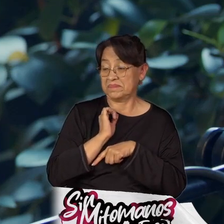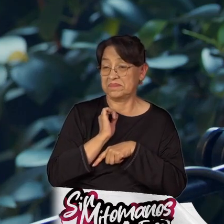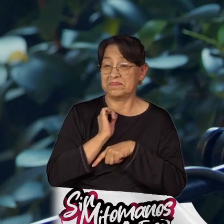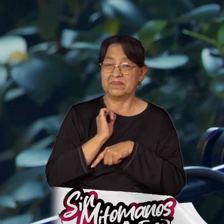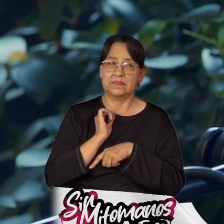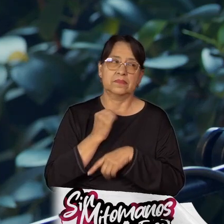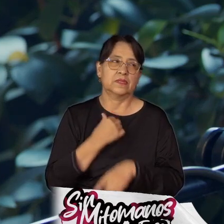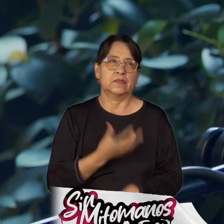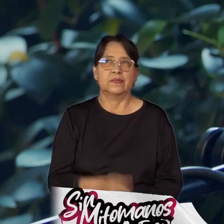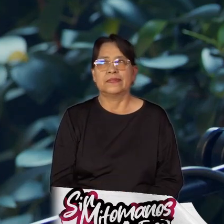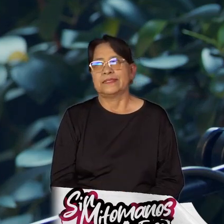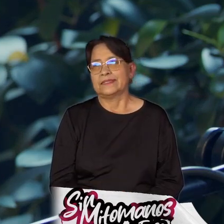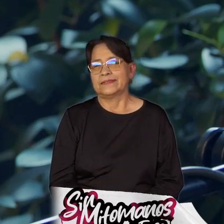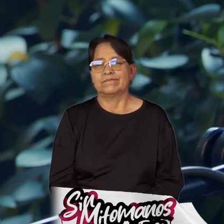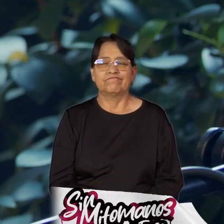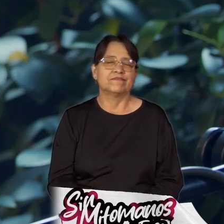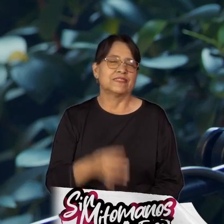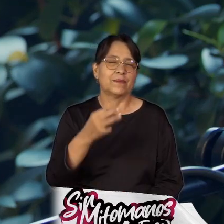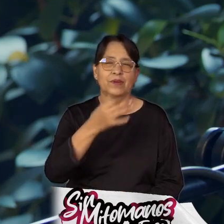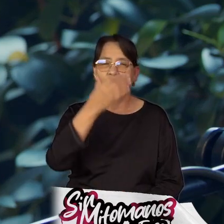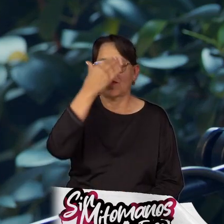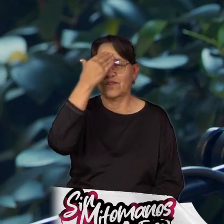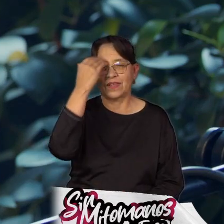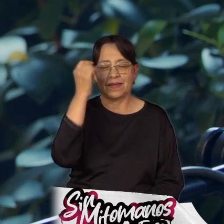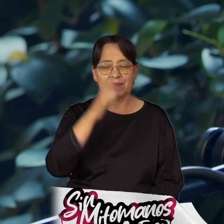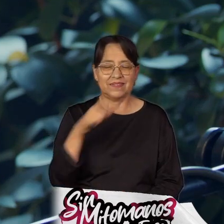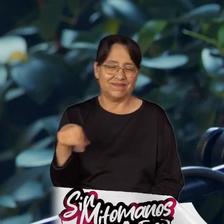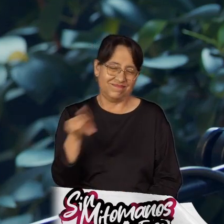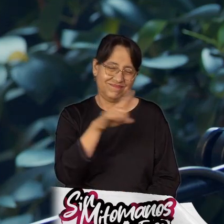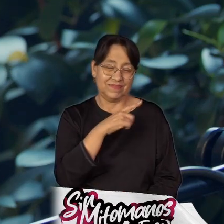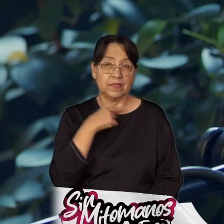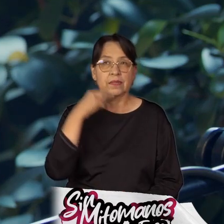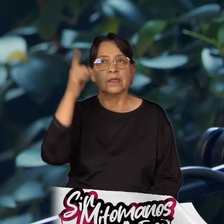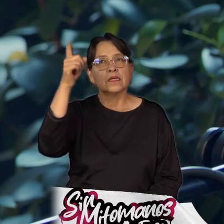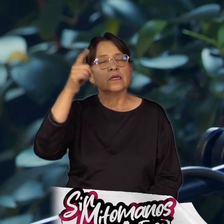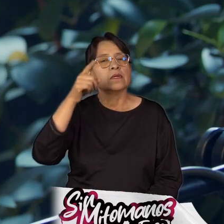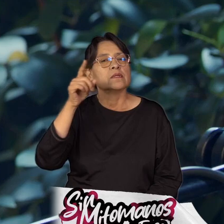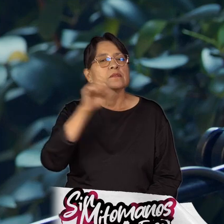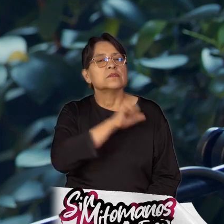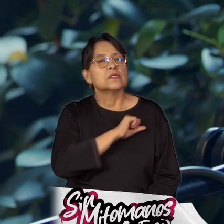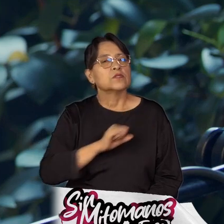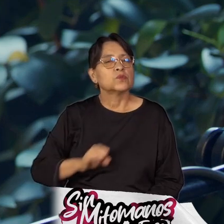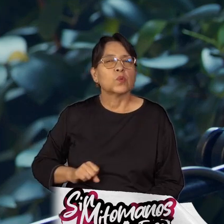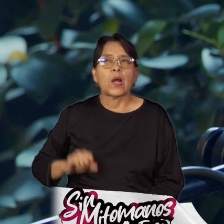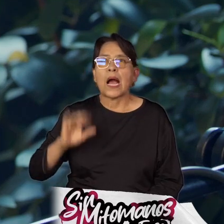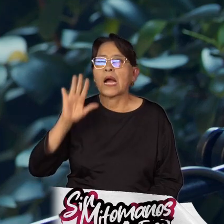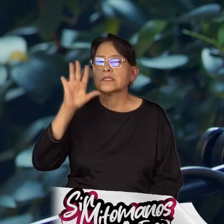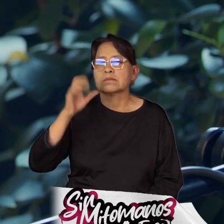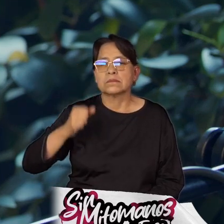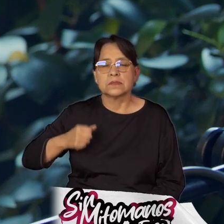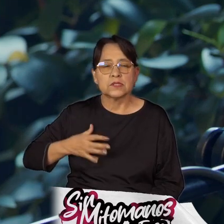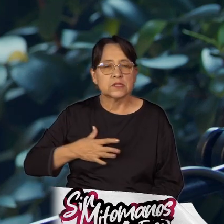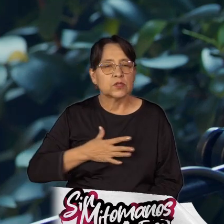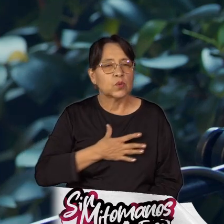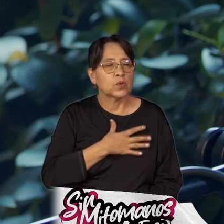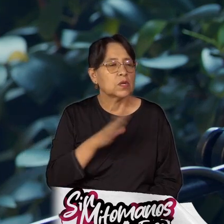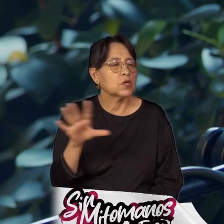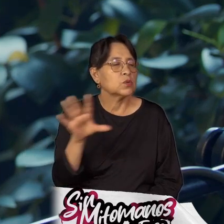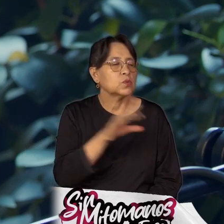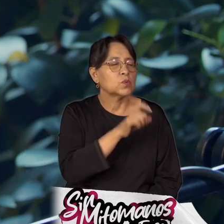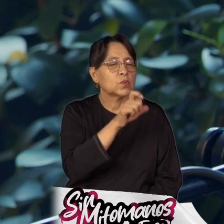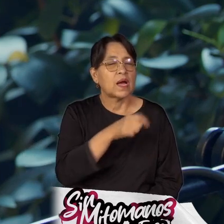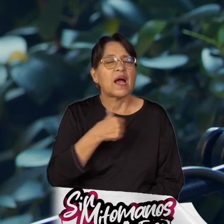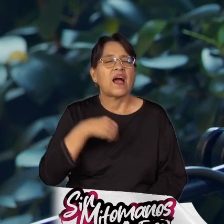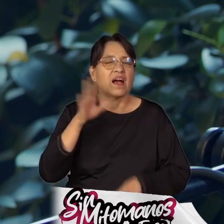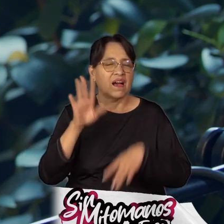mirada acusadora, tendemos a olvidarnos de la misericordia del Señor, del amor que Él ha extendido sobre nosotros, y